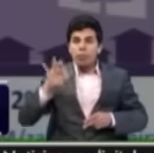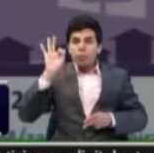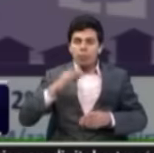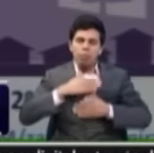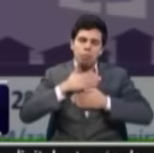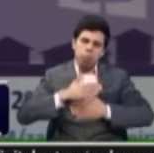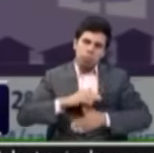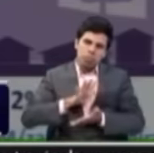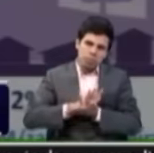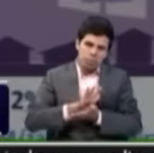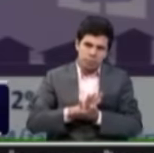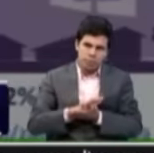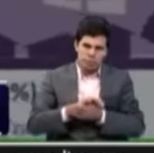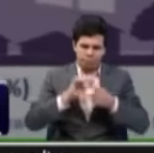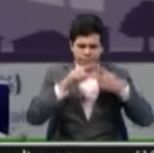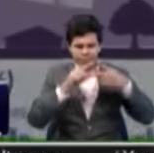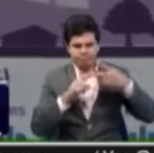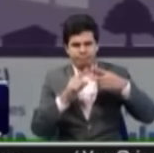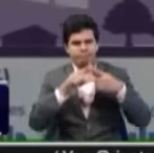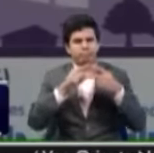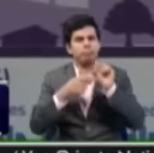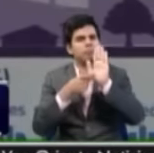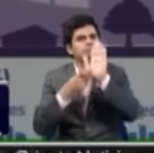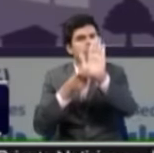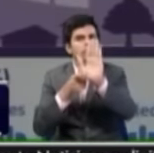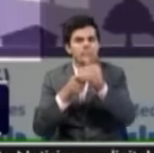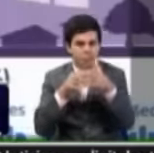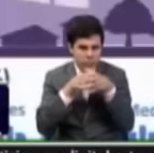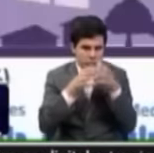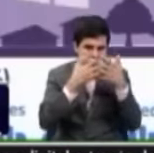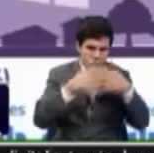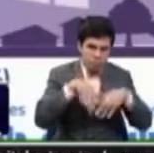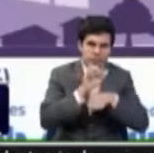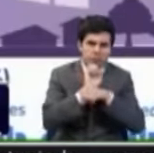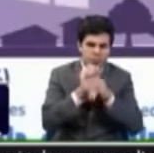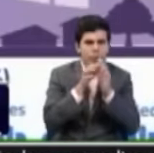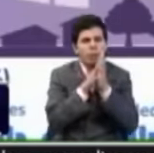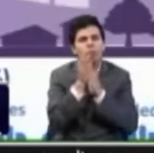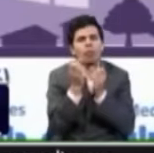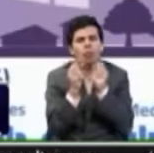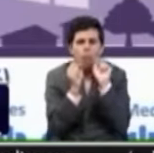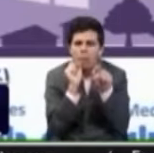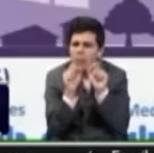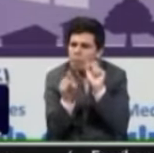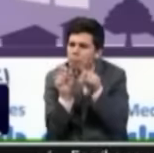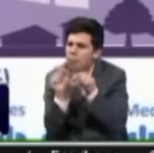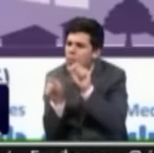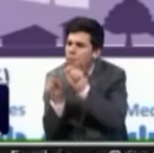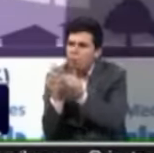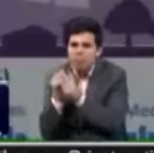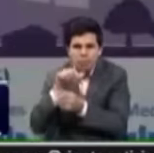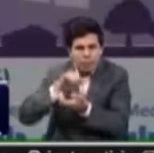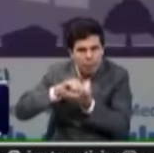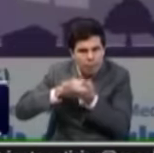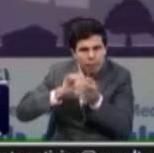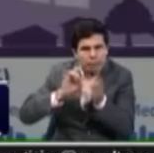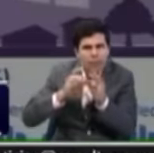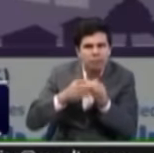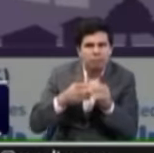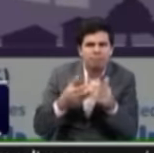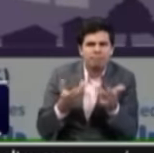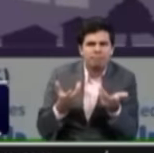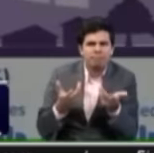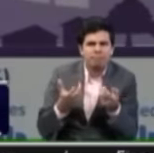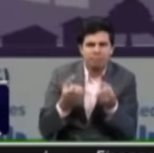seguros. Dos cifras presentadas por una misma entidad y con base en encuestas realizadas en las mismas fechas. ¿Por